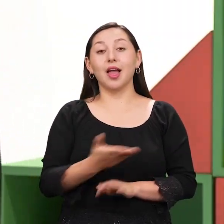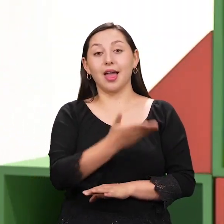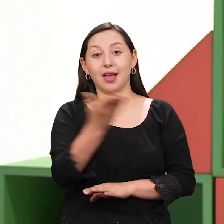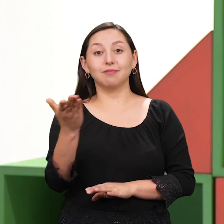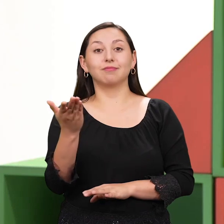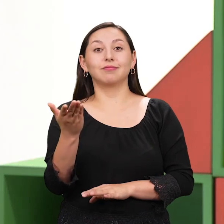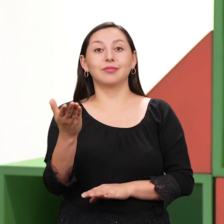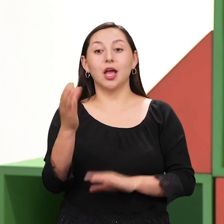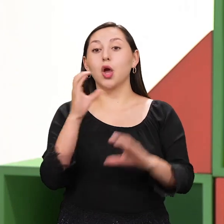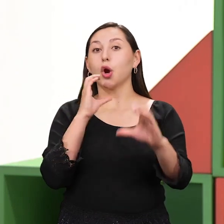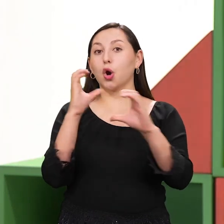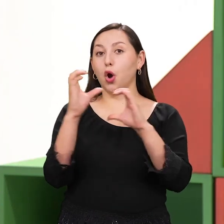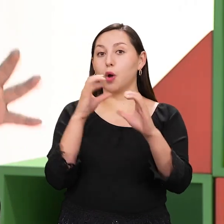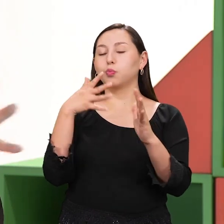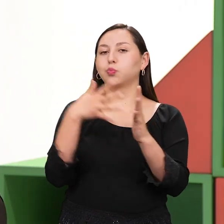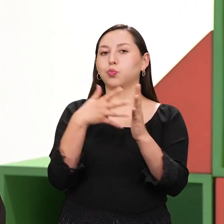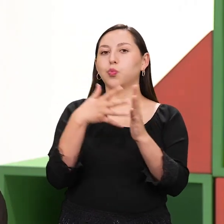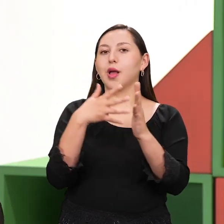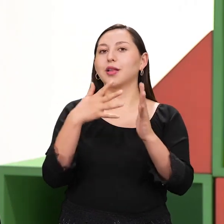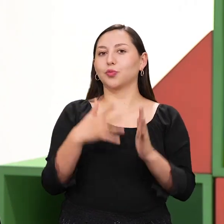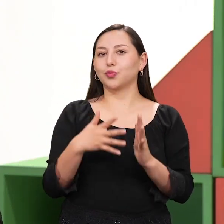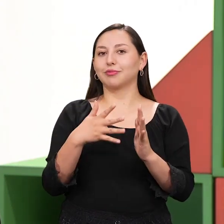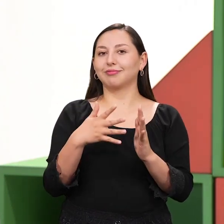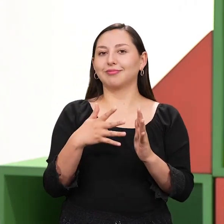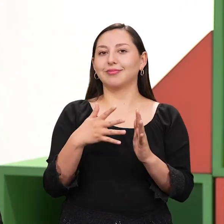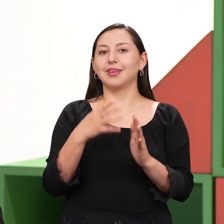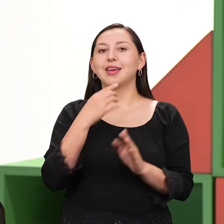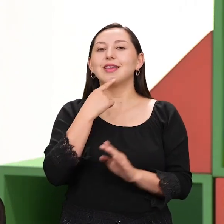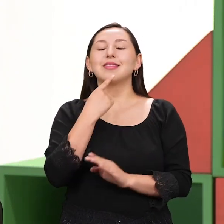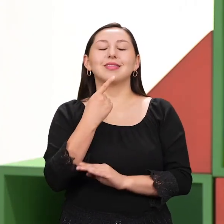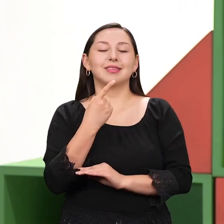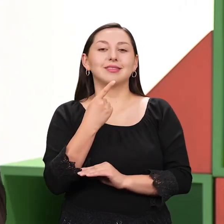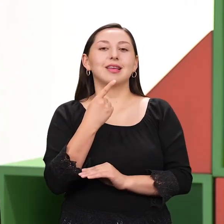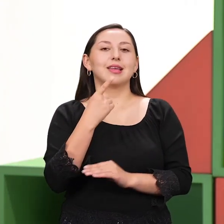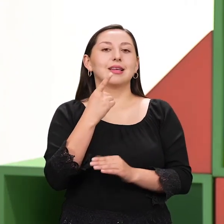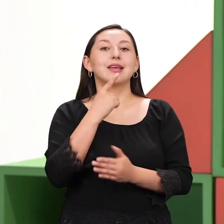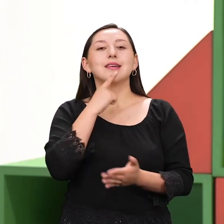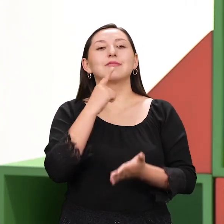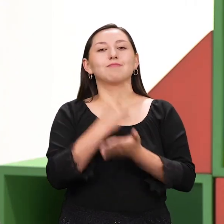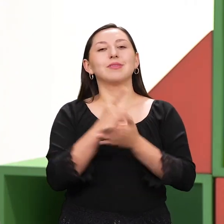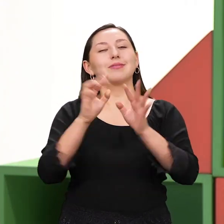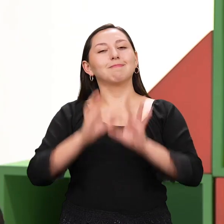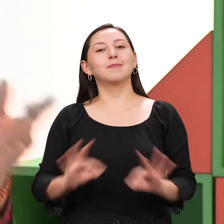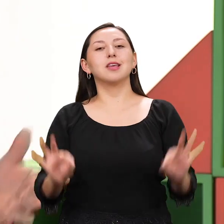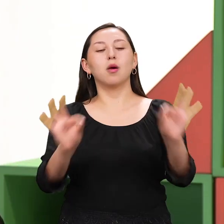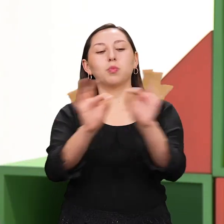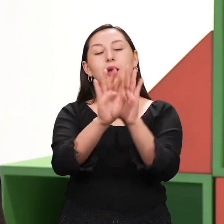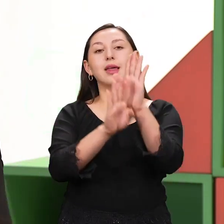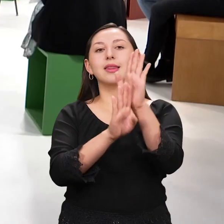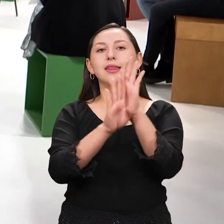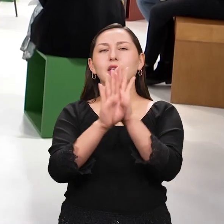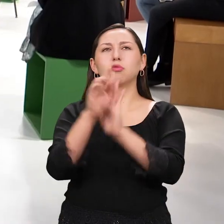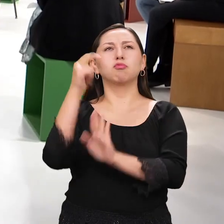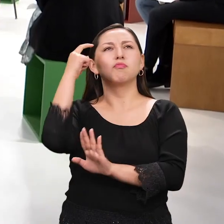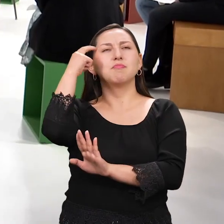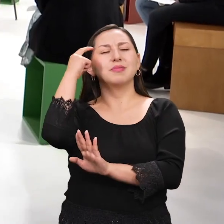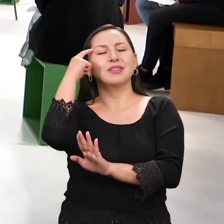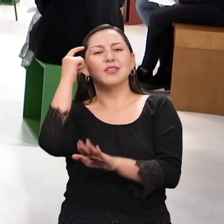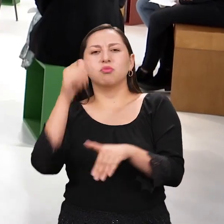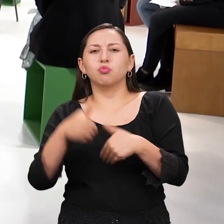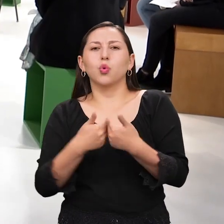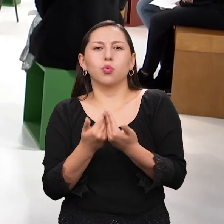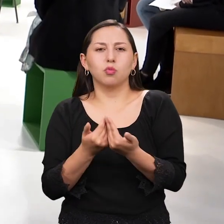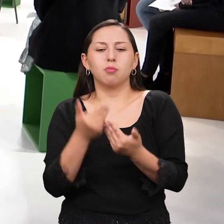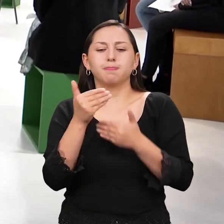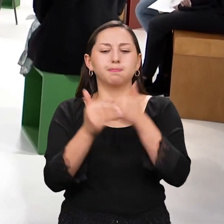estudiantes de comunicación también deben decir no sé, qué énfasis voy a tomar. De acuerdo a lo que Natalia nos está